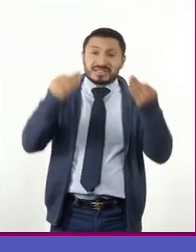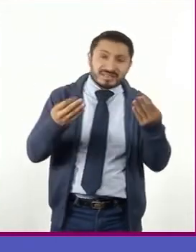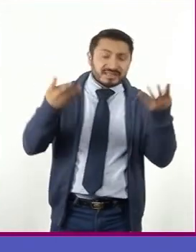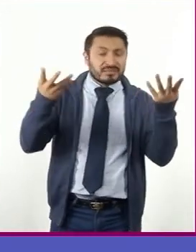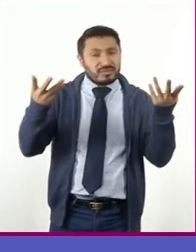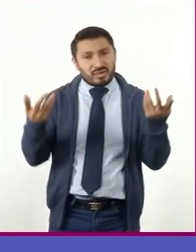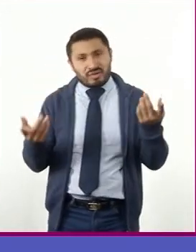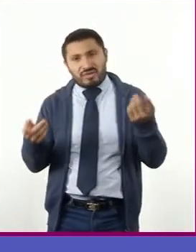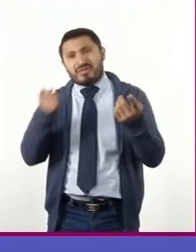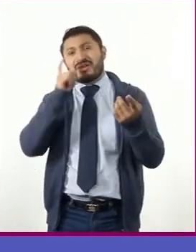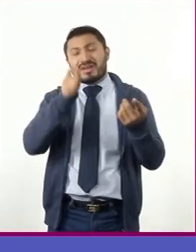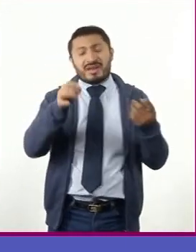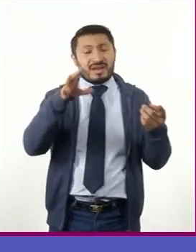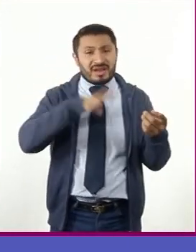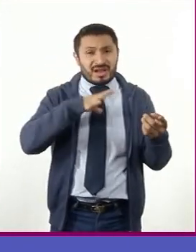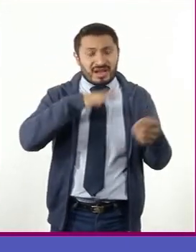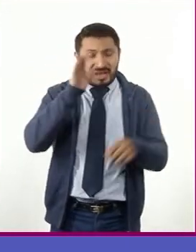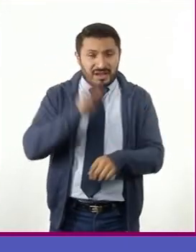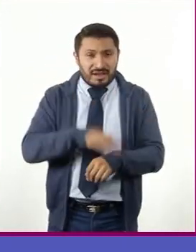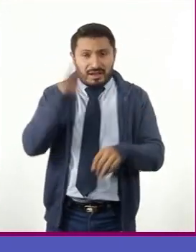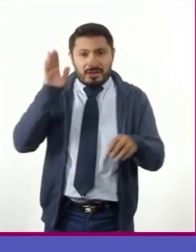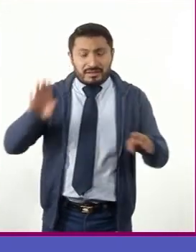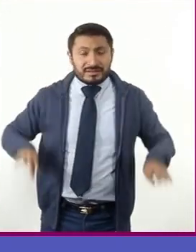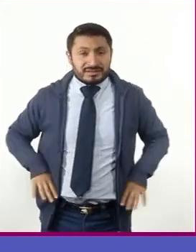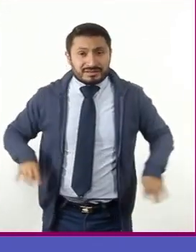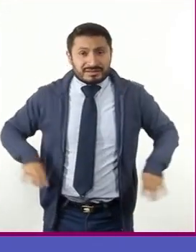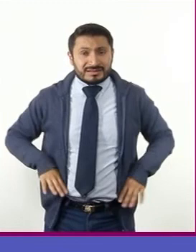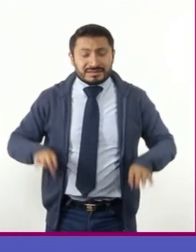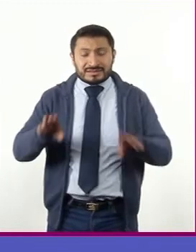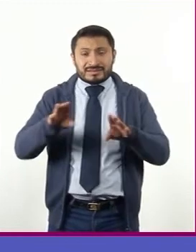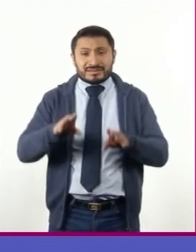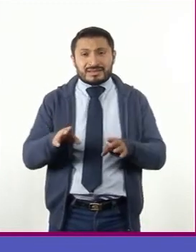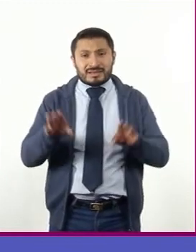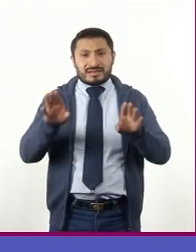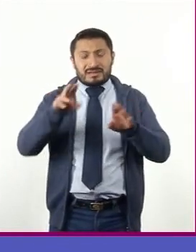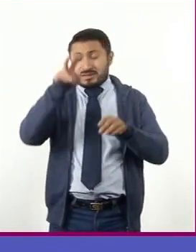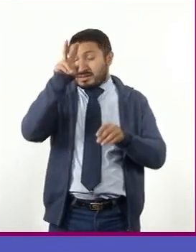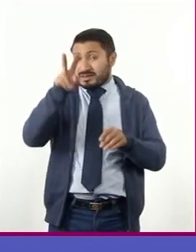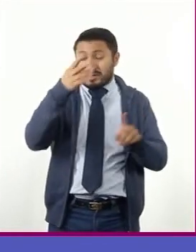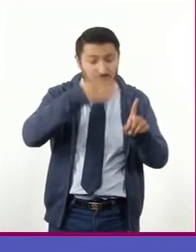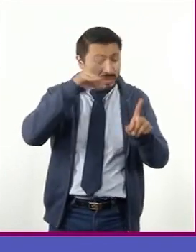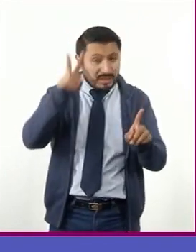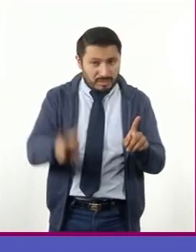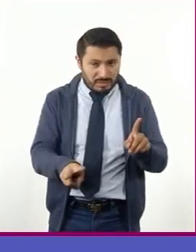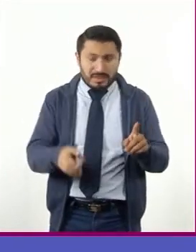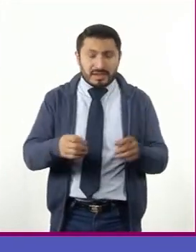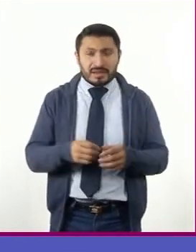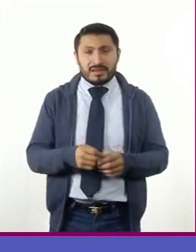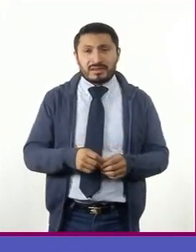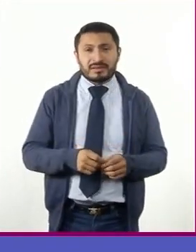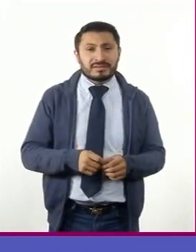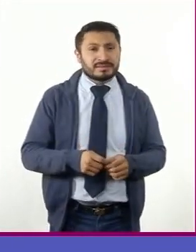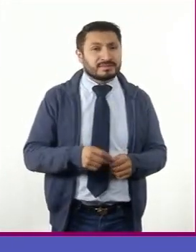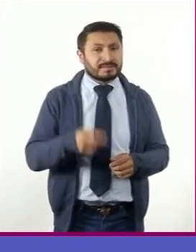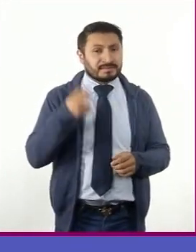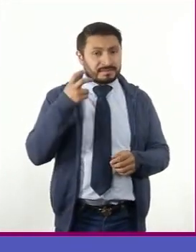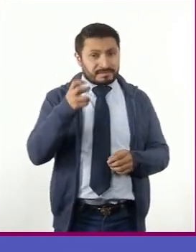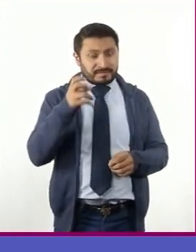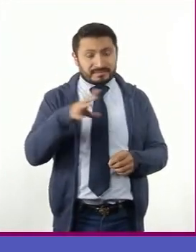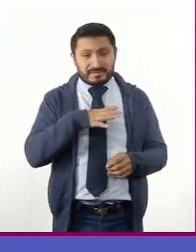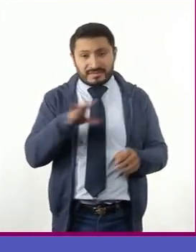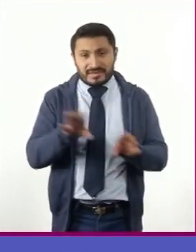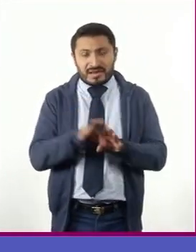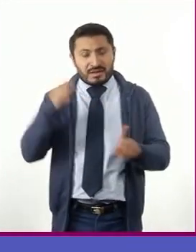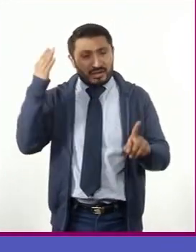testimoniales que tienen más un carácter, otra vez, con un sentido realista o con intención de realidad, que tienen más bien